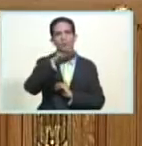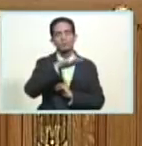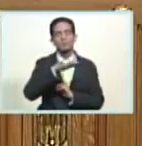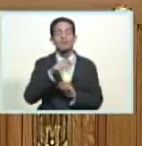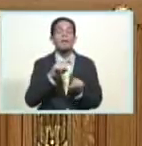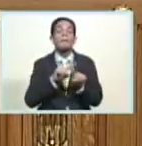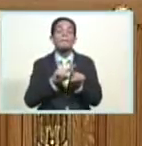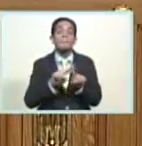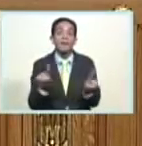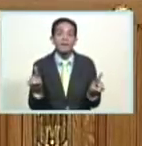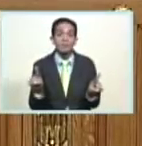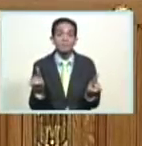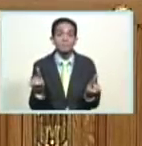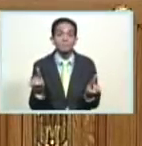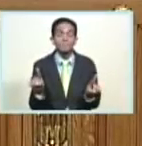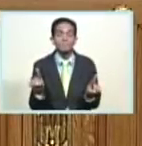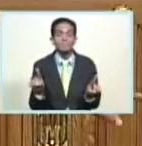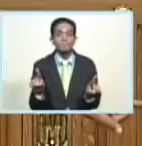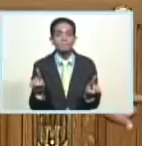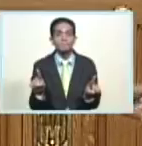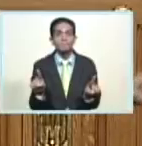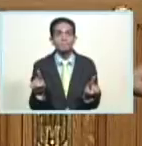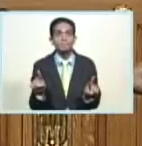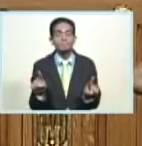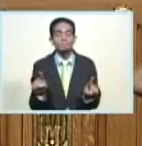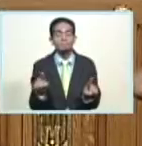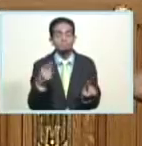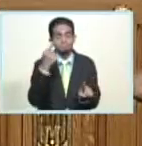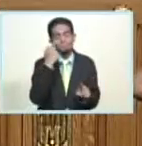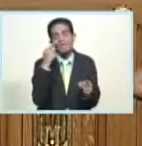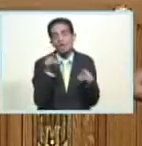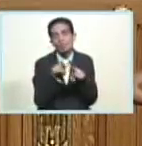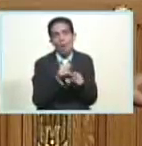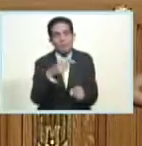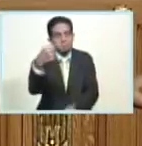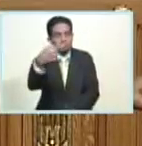Pero sin lugar a dudas están las heridas allí